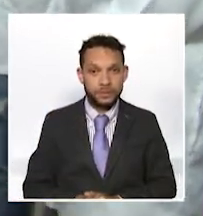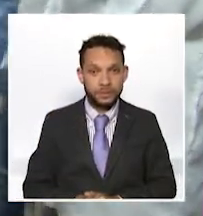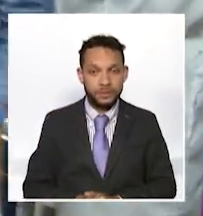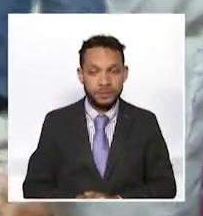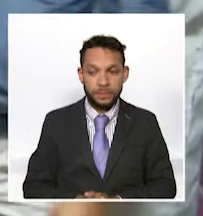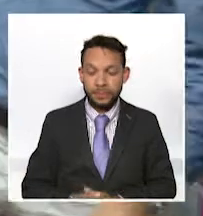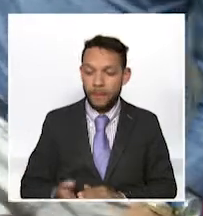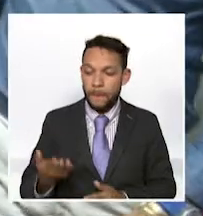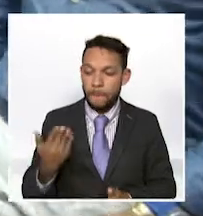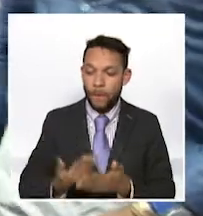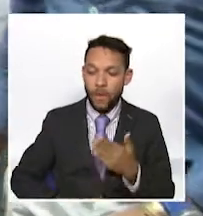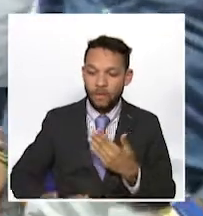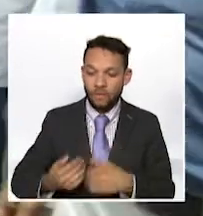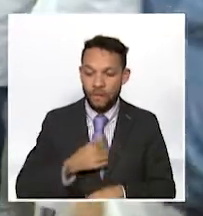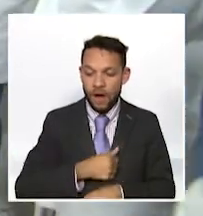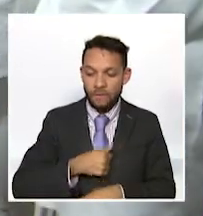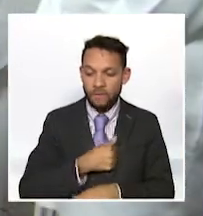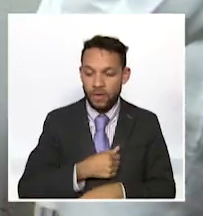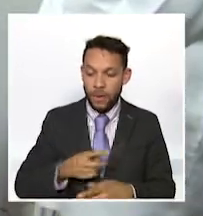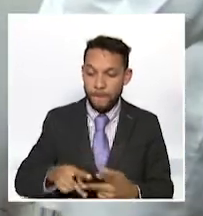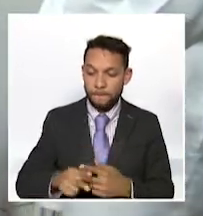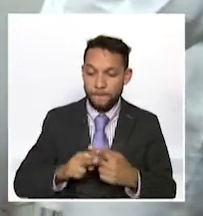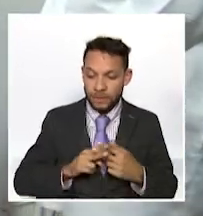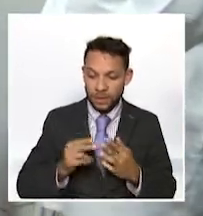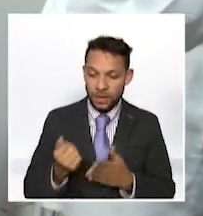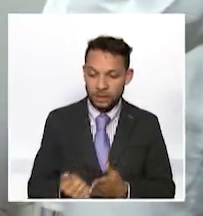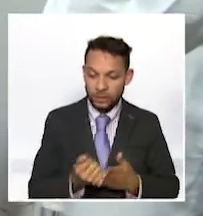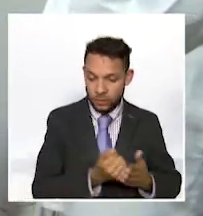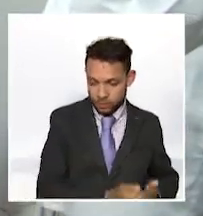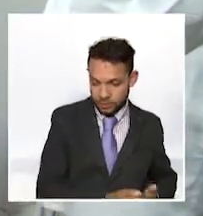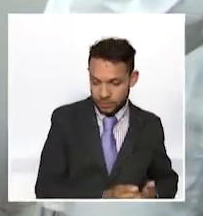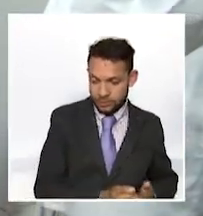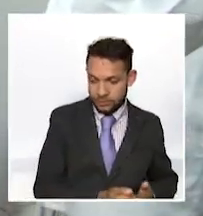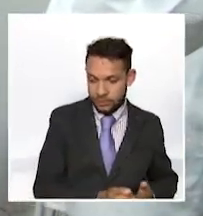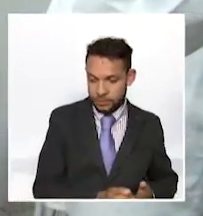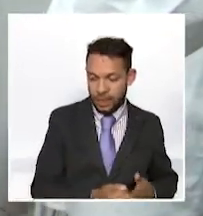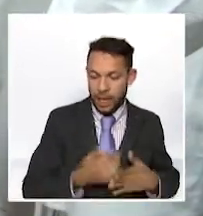Préstame tus dos manos acá junticas. Eso es. Y tú te relajas.